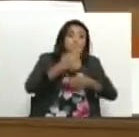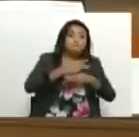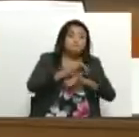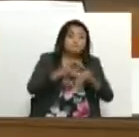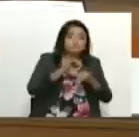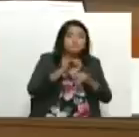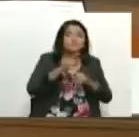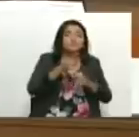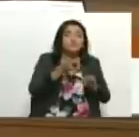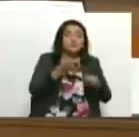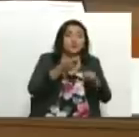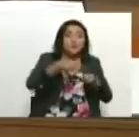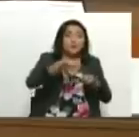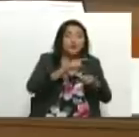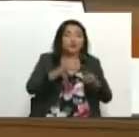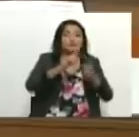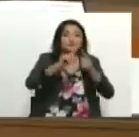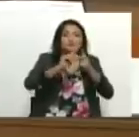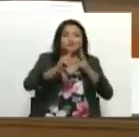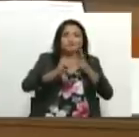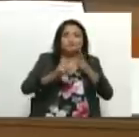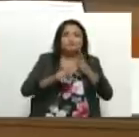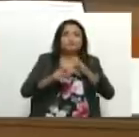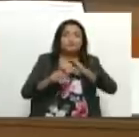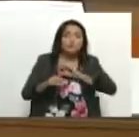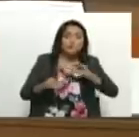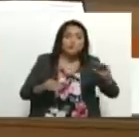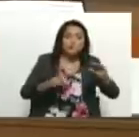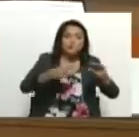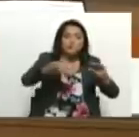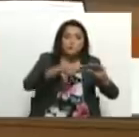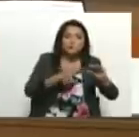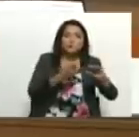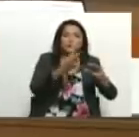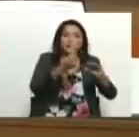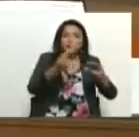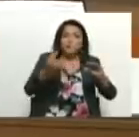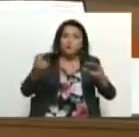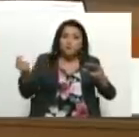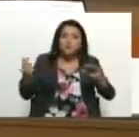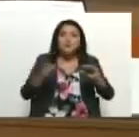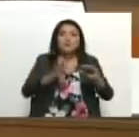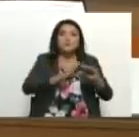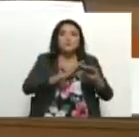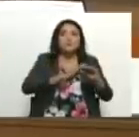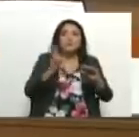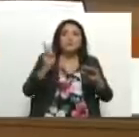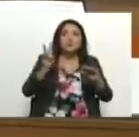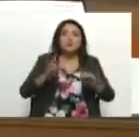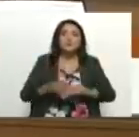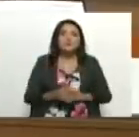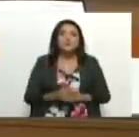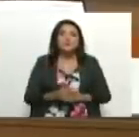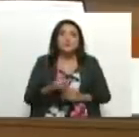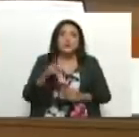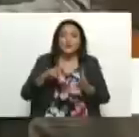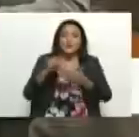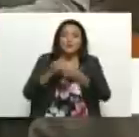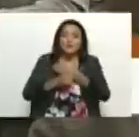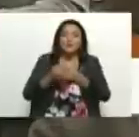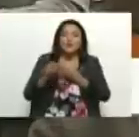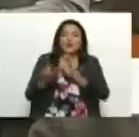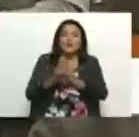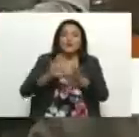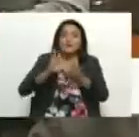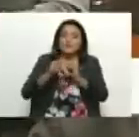destinar los recursos obtenidos a financiar actividades de interés público en provecho del pueblo venezolano. El proyecto de ley concluye con una